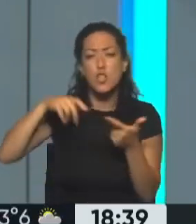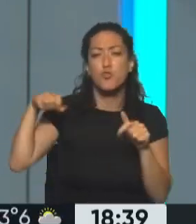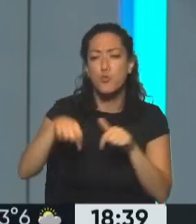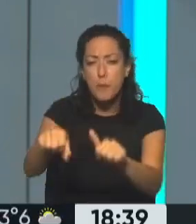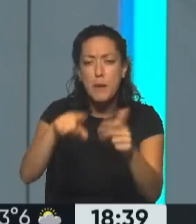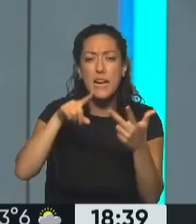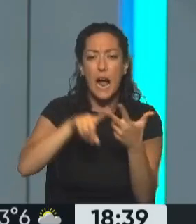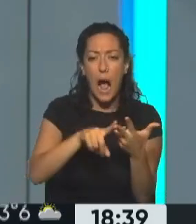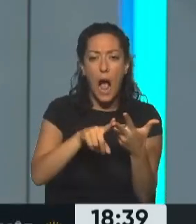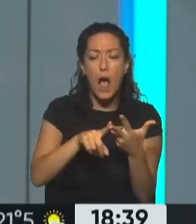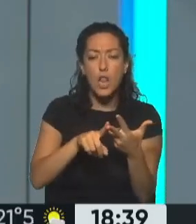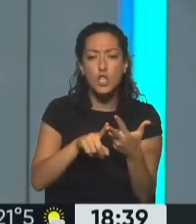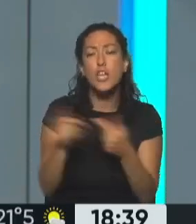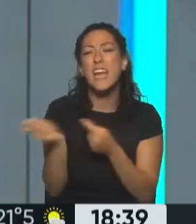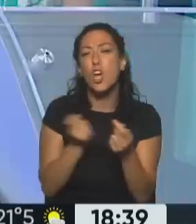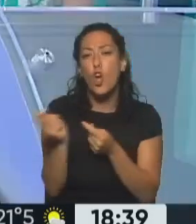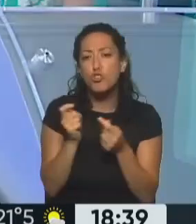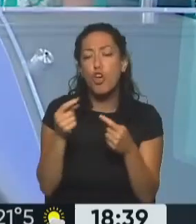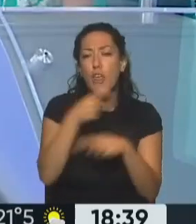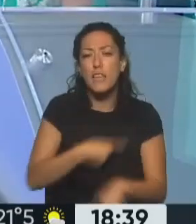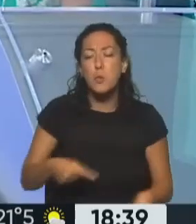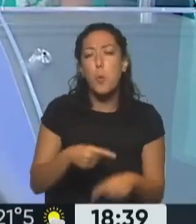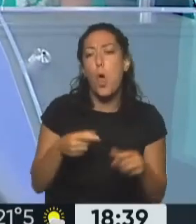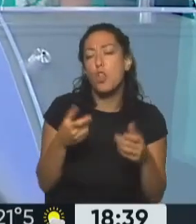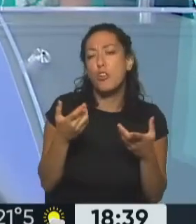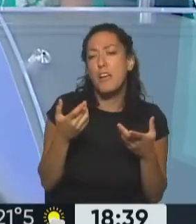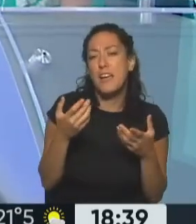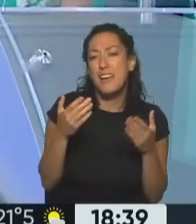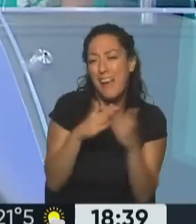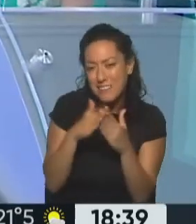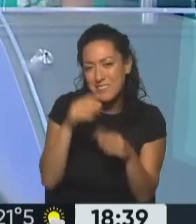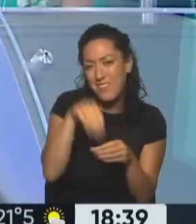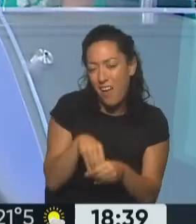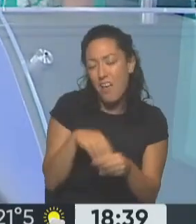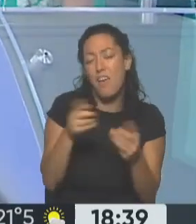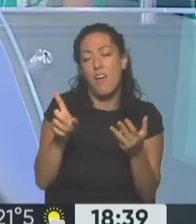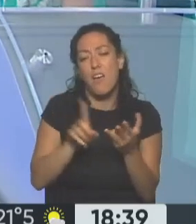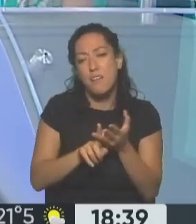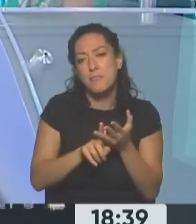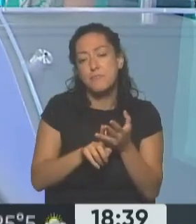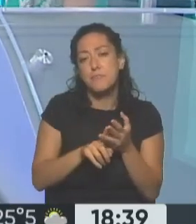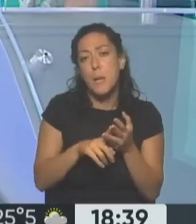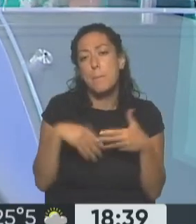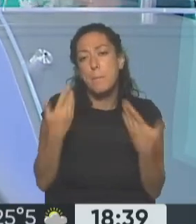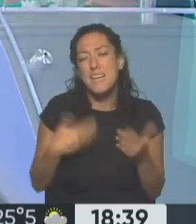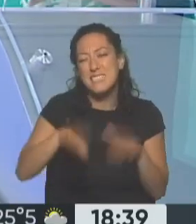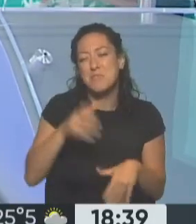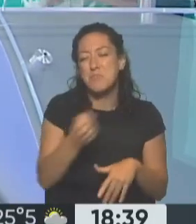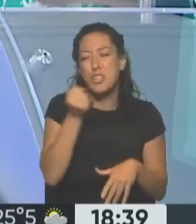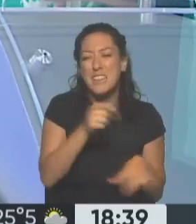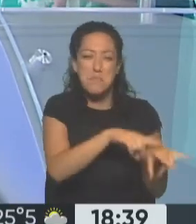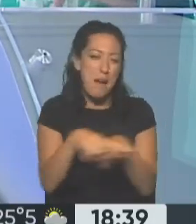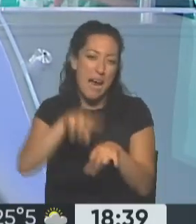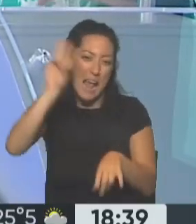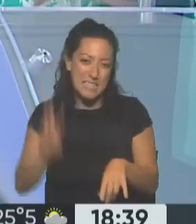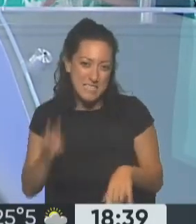en algunos bancos, principalmente los públicos, ya no es obligatorio realizar la gestión todos los meses. Es importante destacar